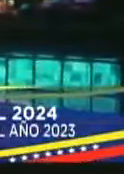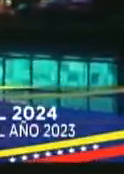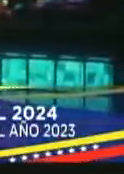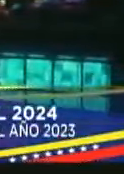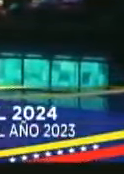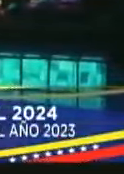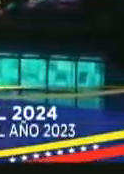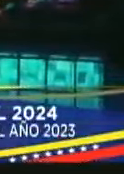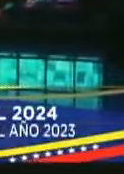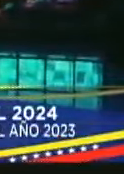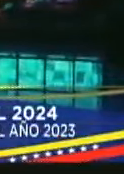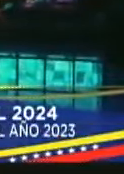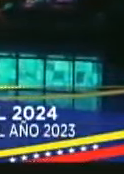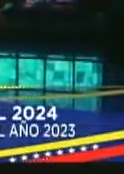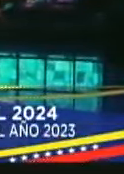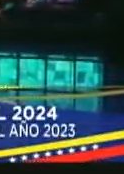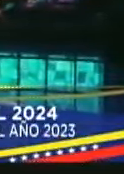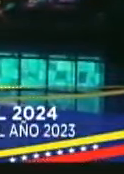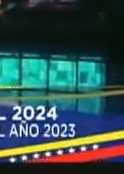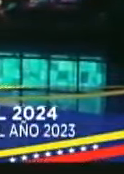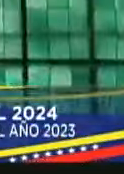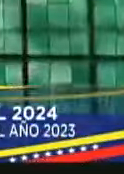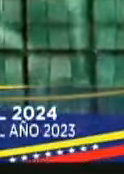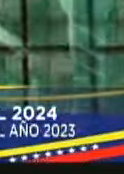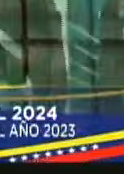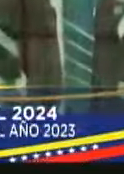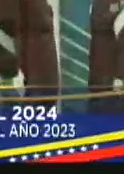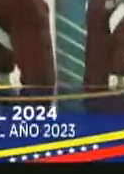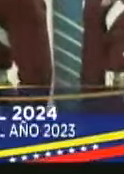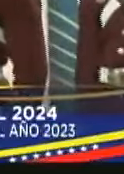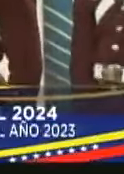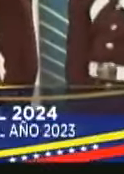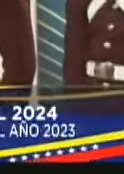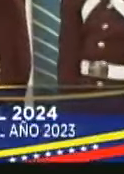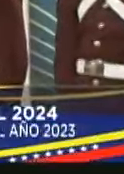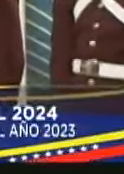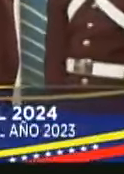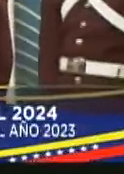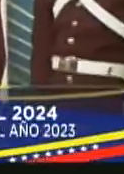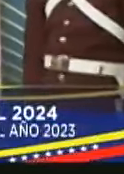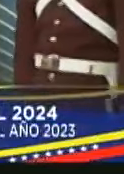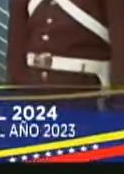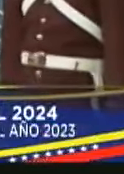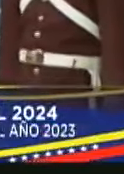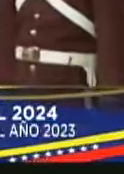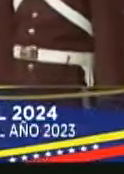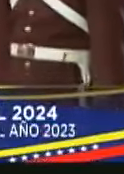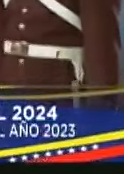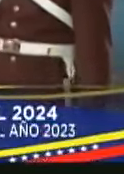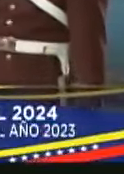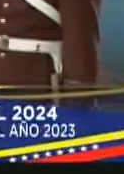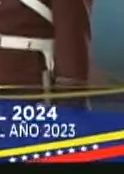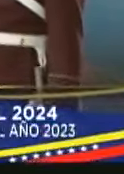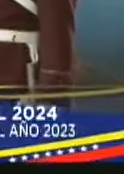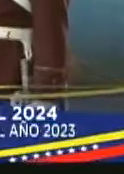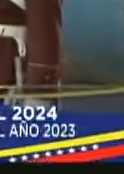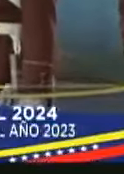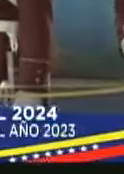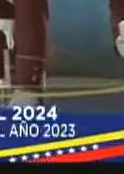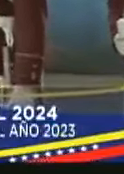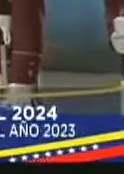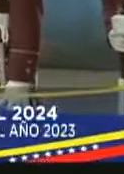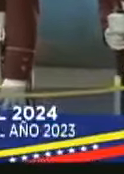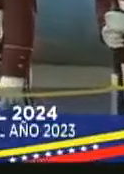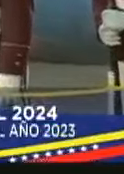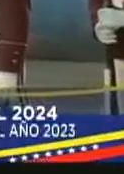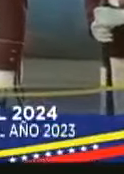de productividad judicial se han resuelto más casos en menos tiempo. 3.800 asuntos